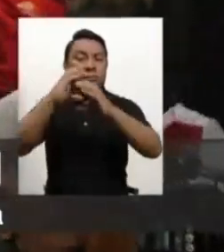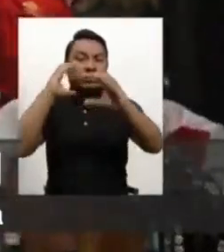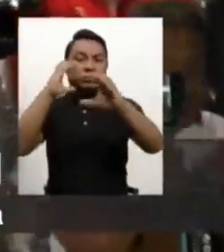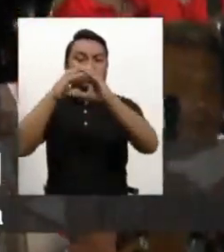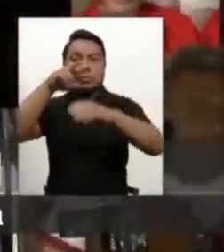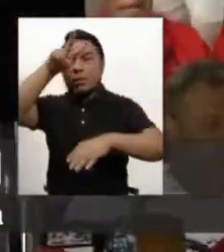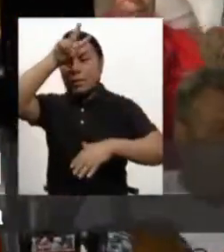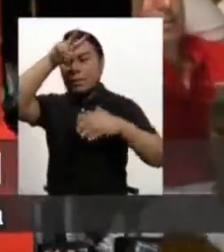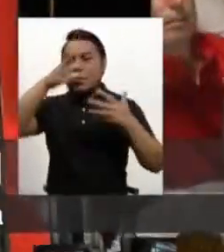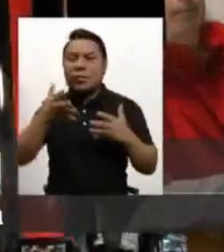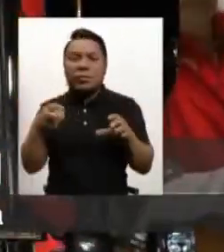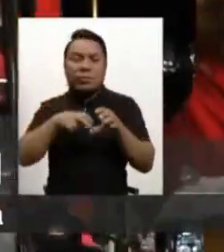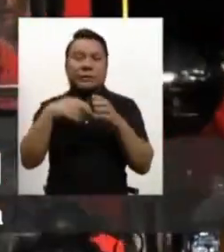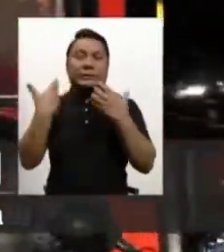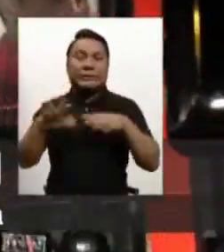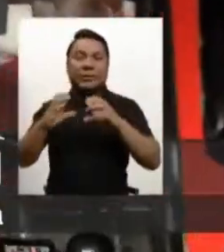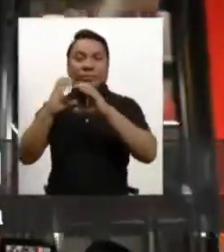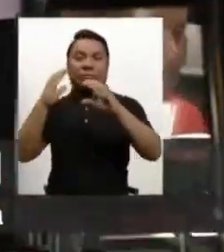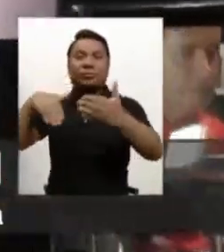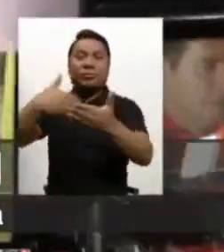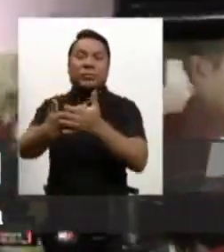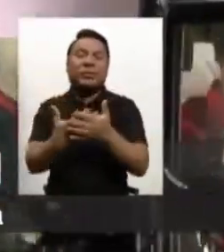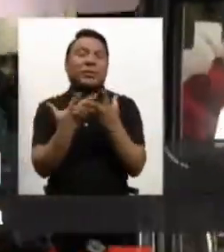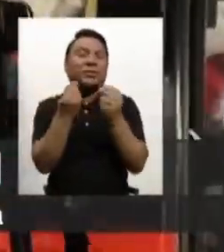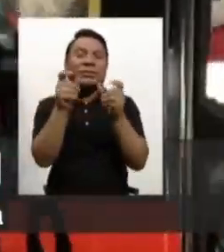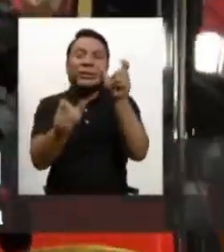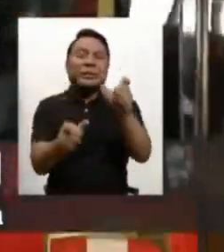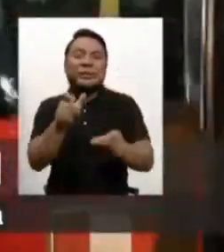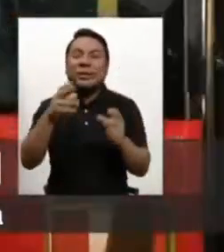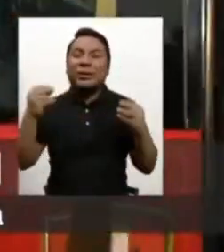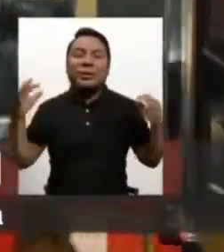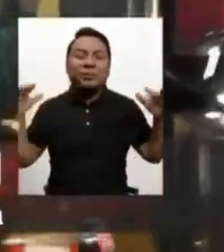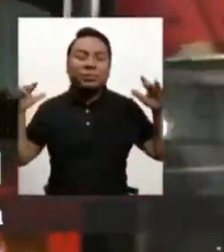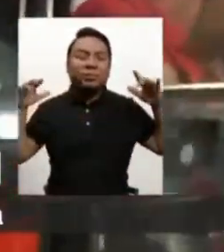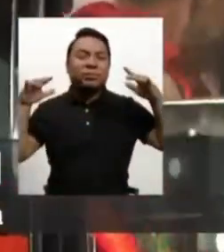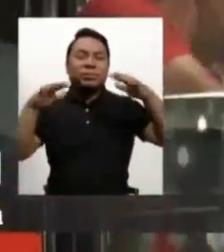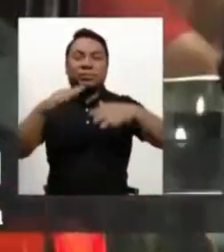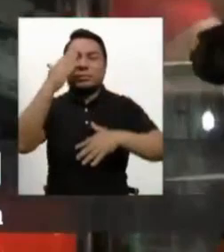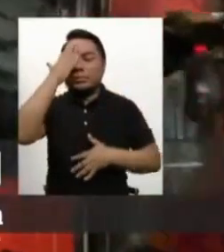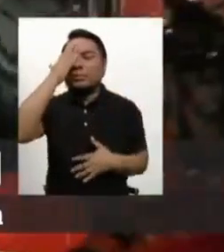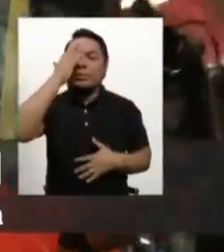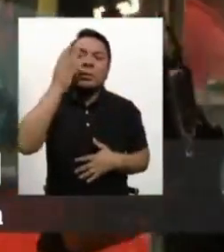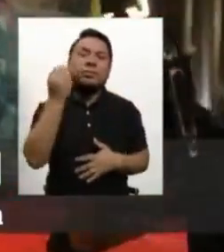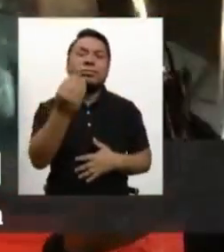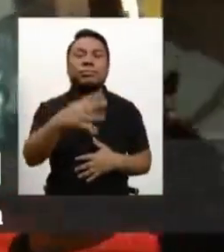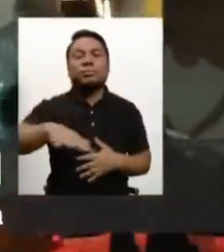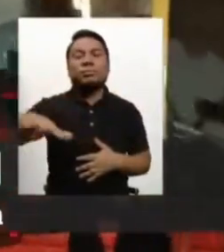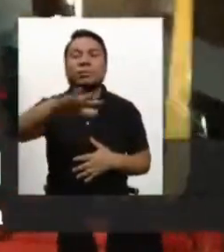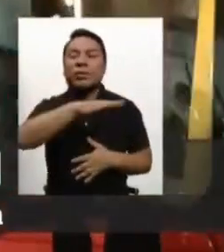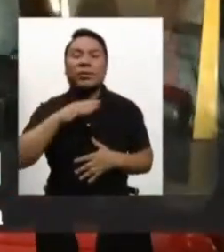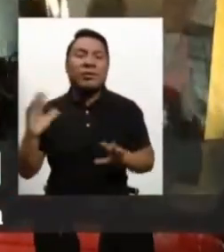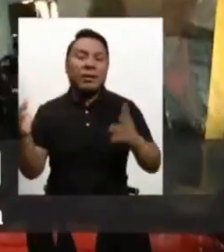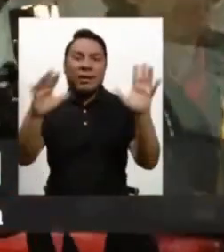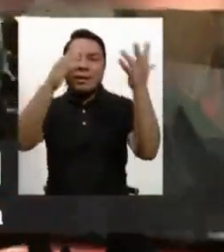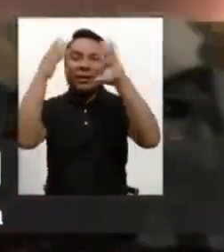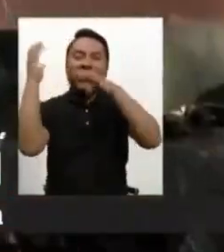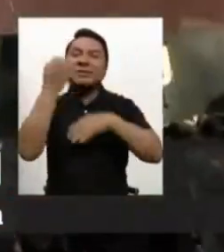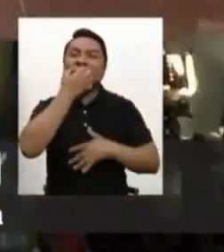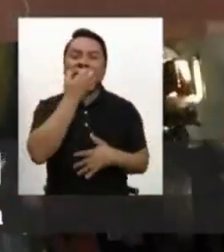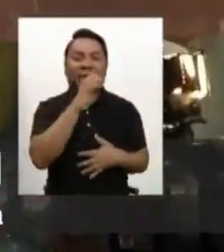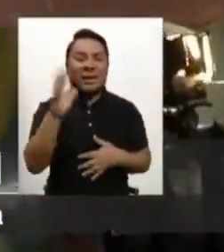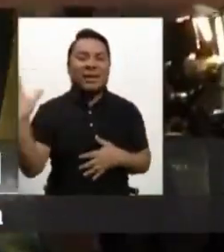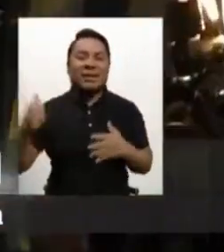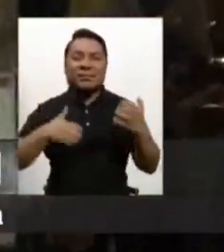Ricardo Gareca, entrando aquí al Estadio Nacional en un recibimiento apoteósico ante los gritos,